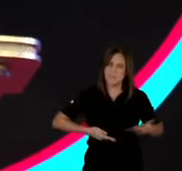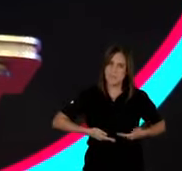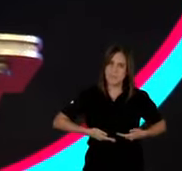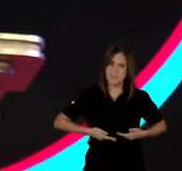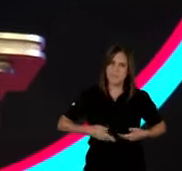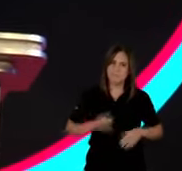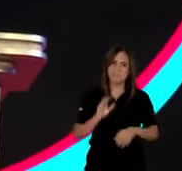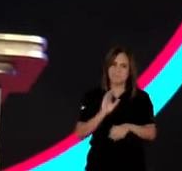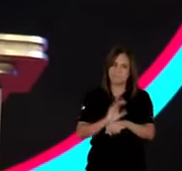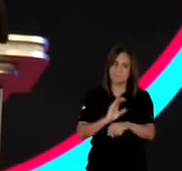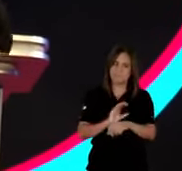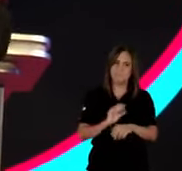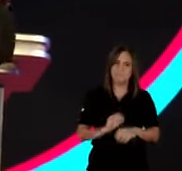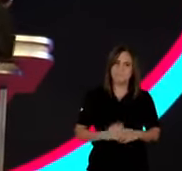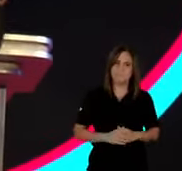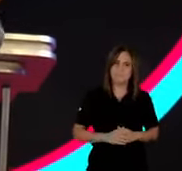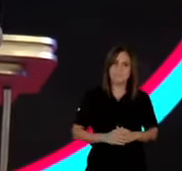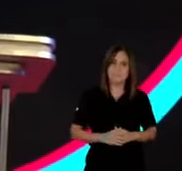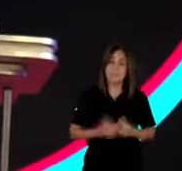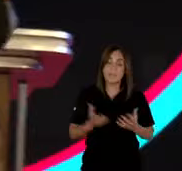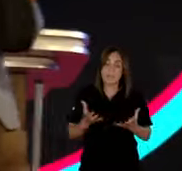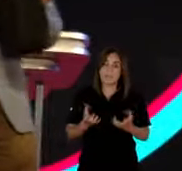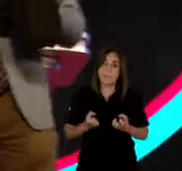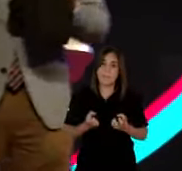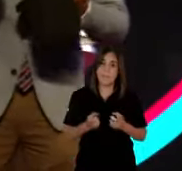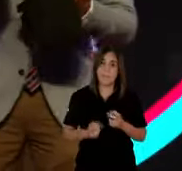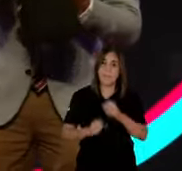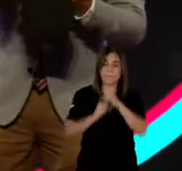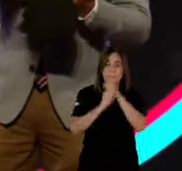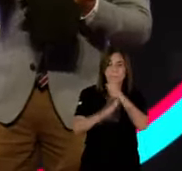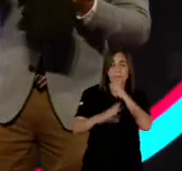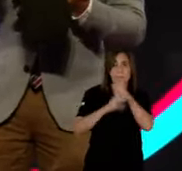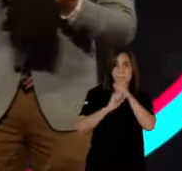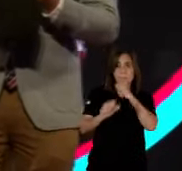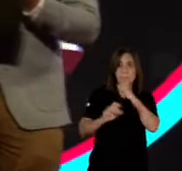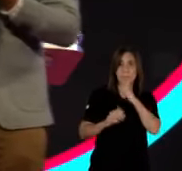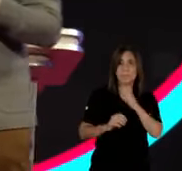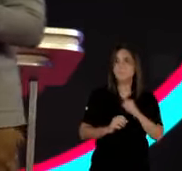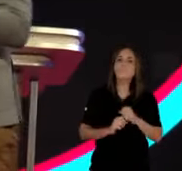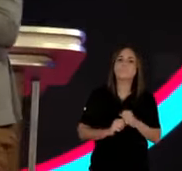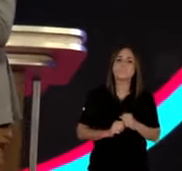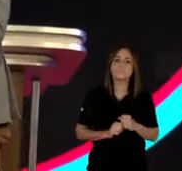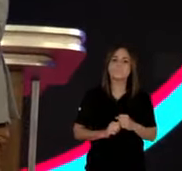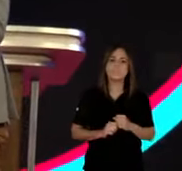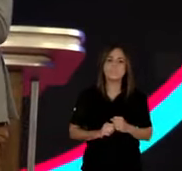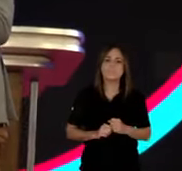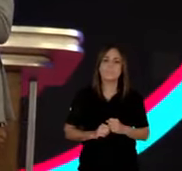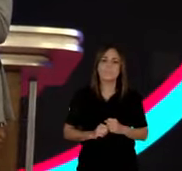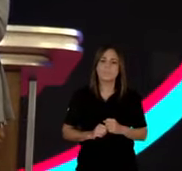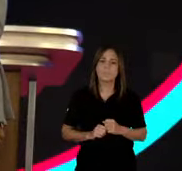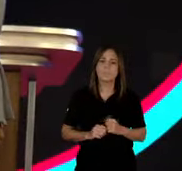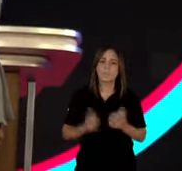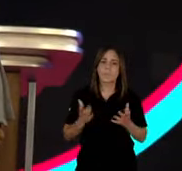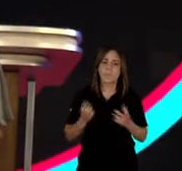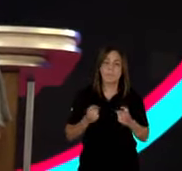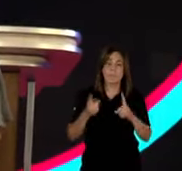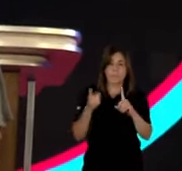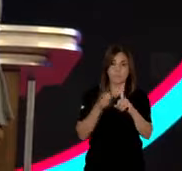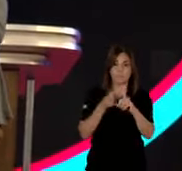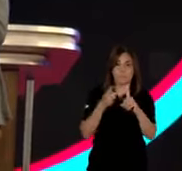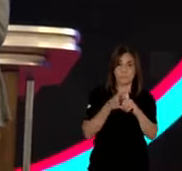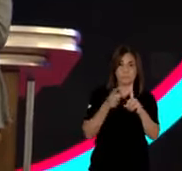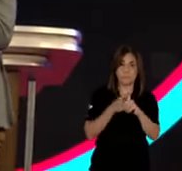y queremos anunciar varias cosas. Número uno, quiero comenzar con el congreso. Ahí están